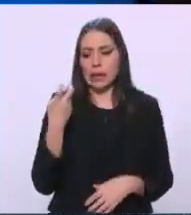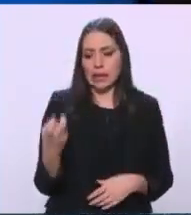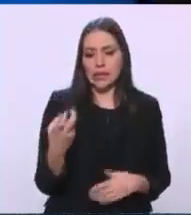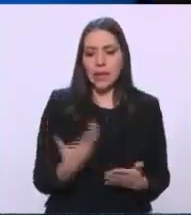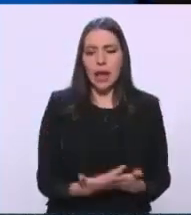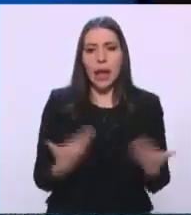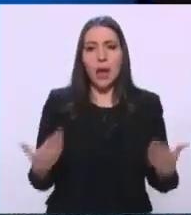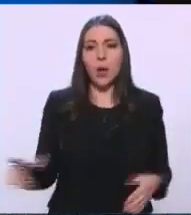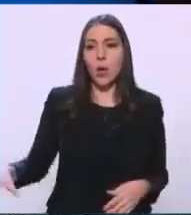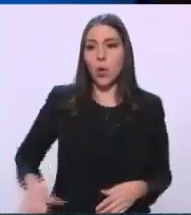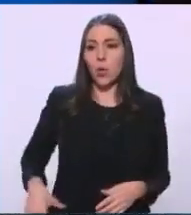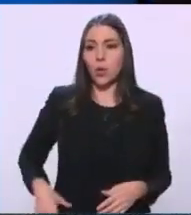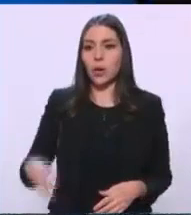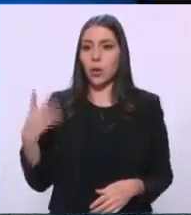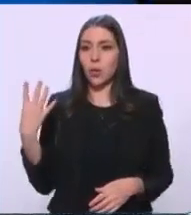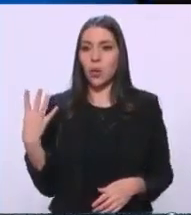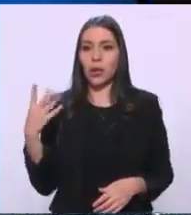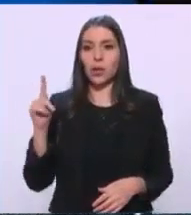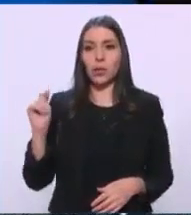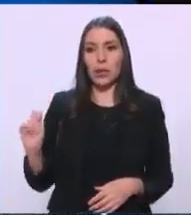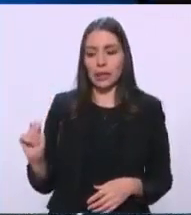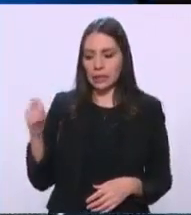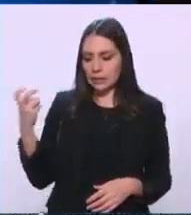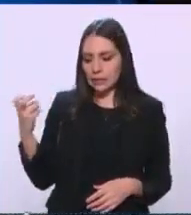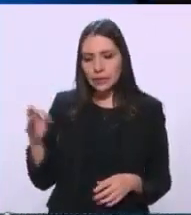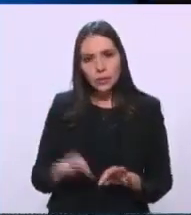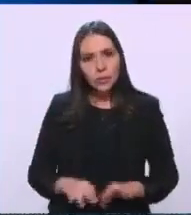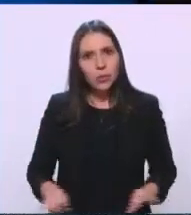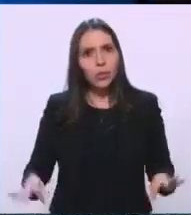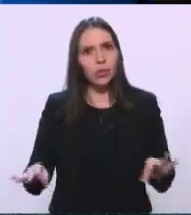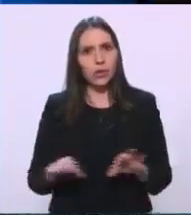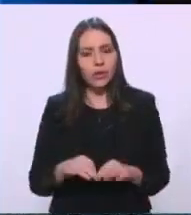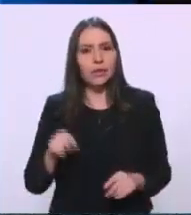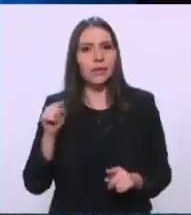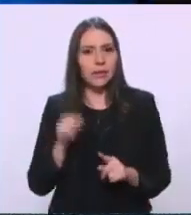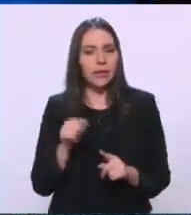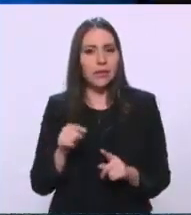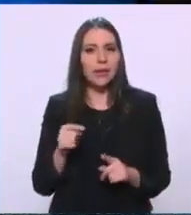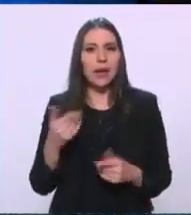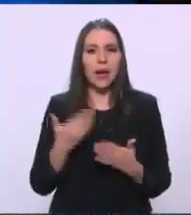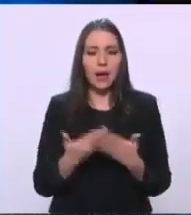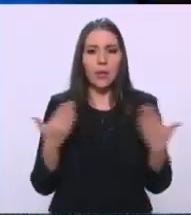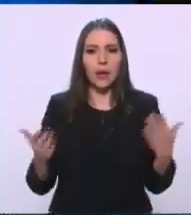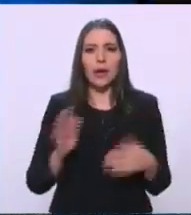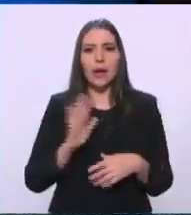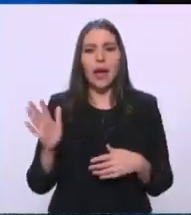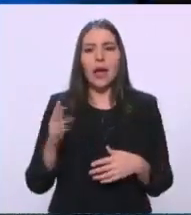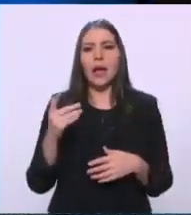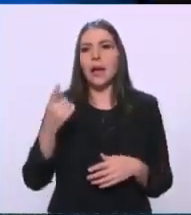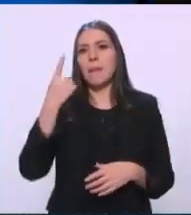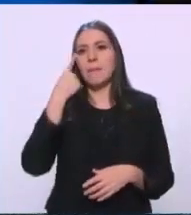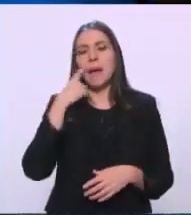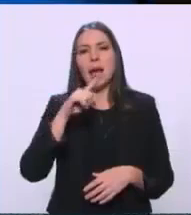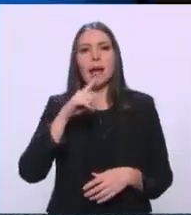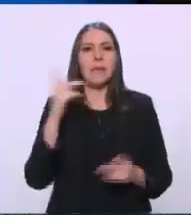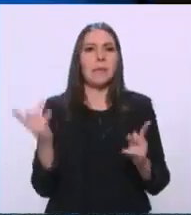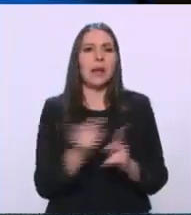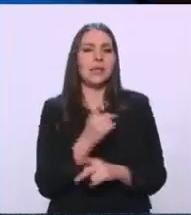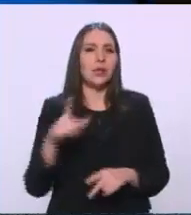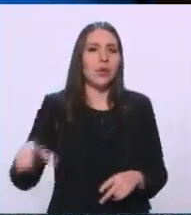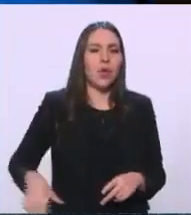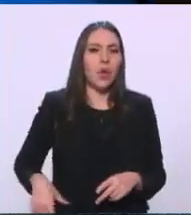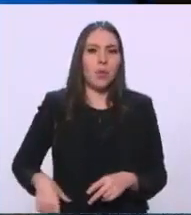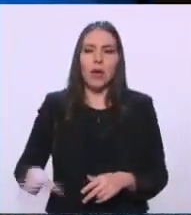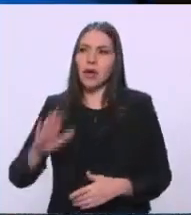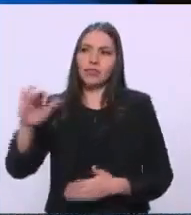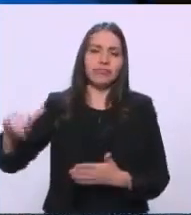4T, ese es ese freno tan particular que le ha impuesto al neoliberalismo la